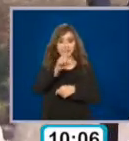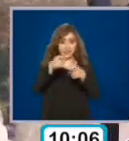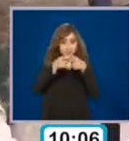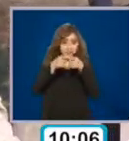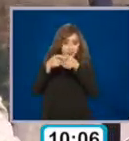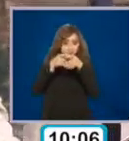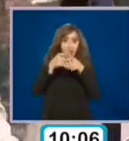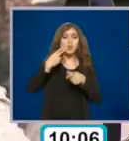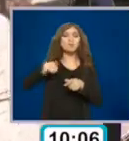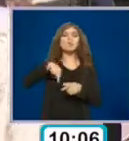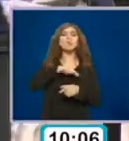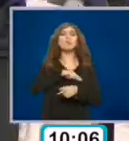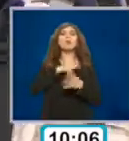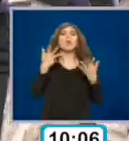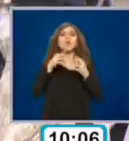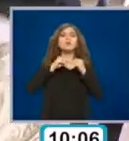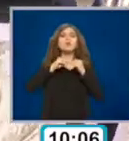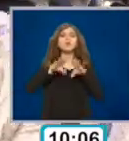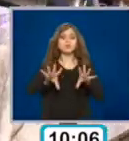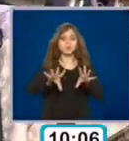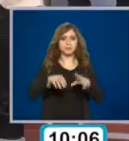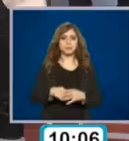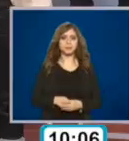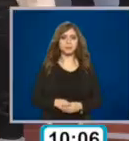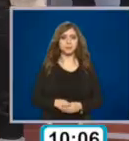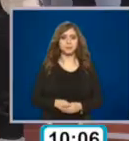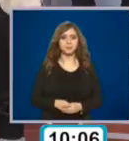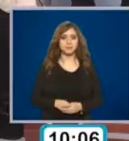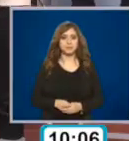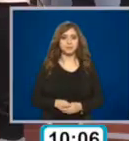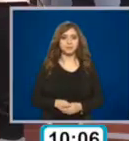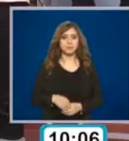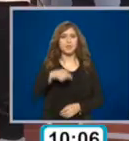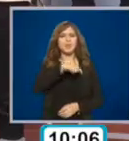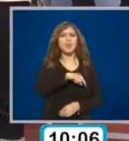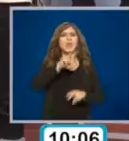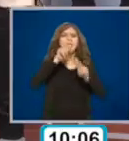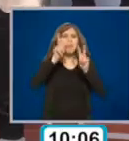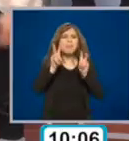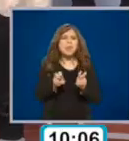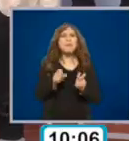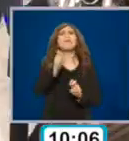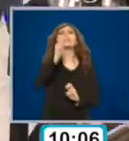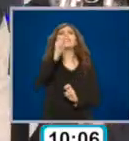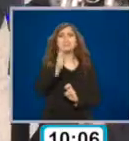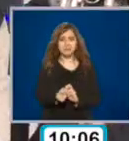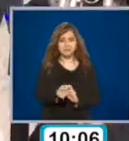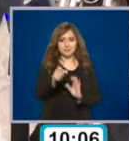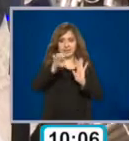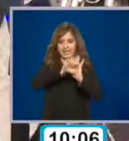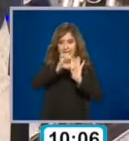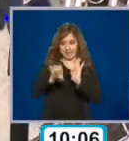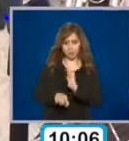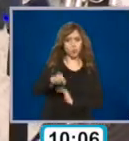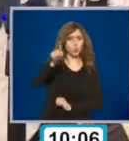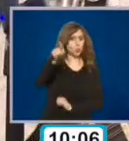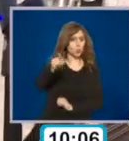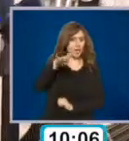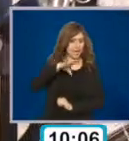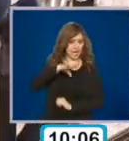estamos abriendo y pues estamos muy Ni modo. contentos. Te cuento A que ver, el adelante. tema trata más o menos así. A ver. Tú tienes tu novia,